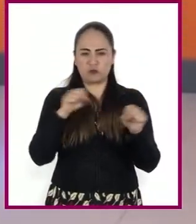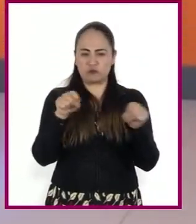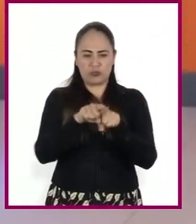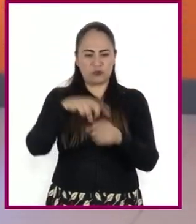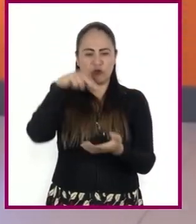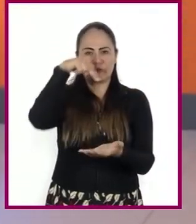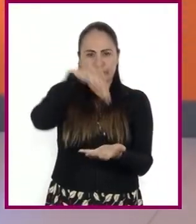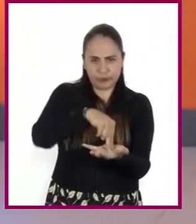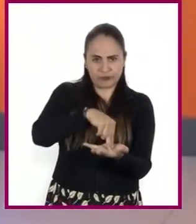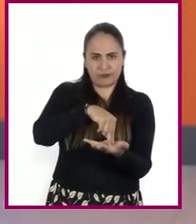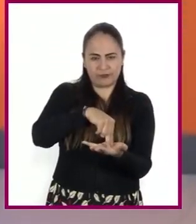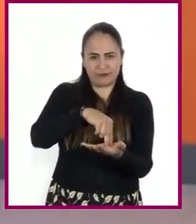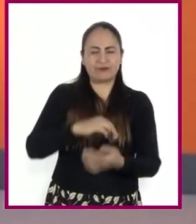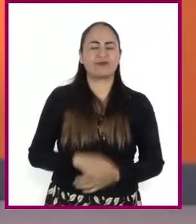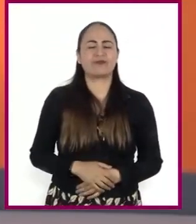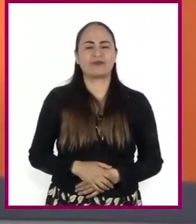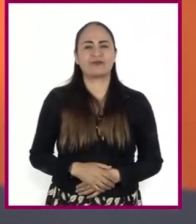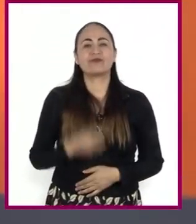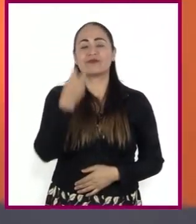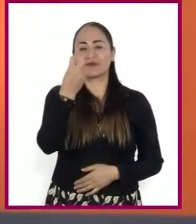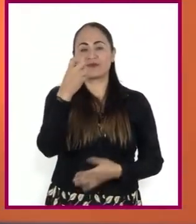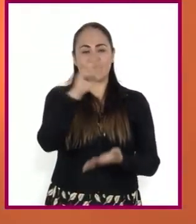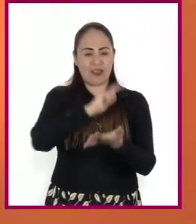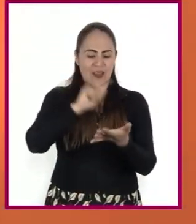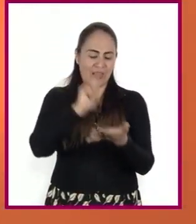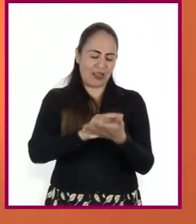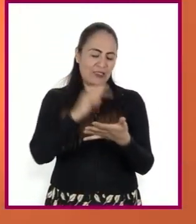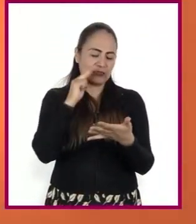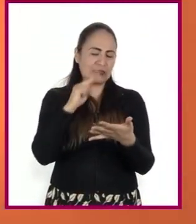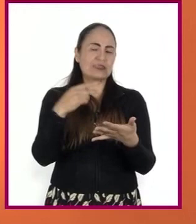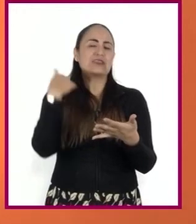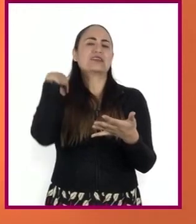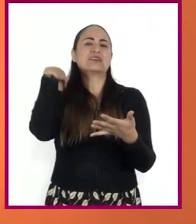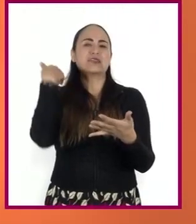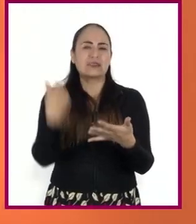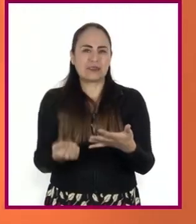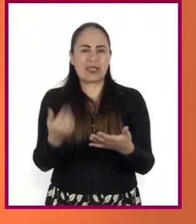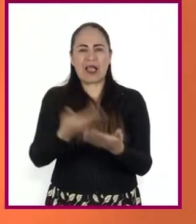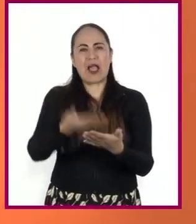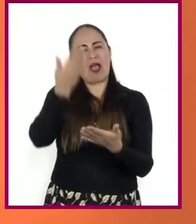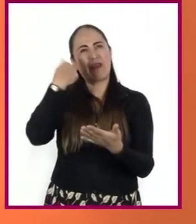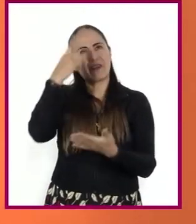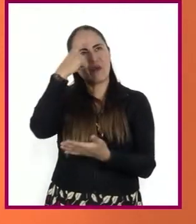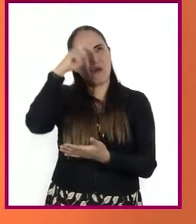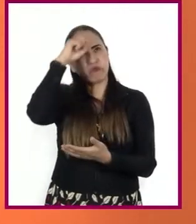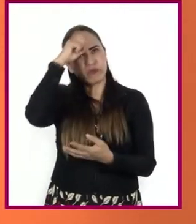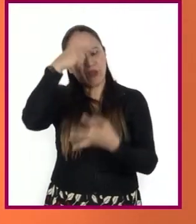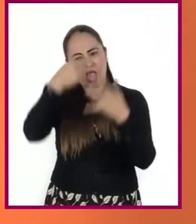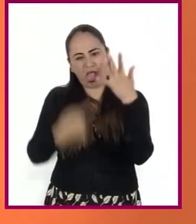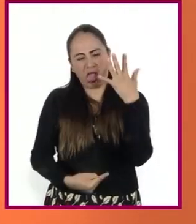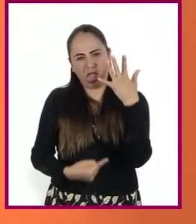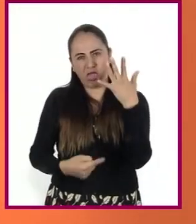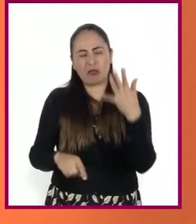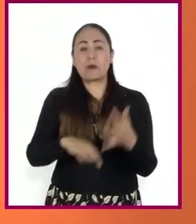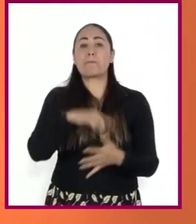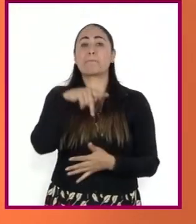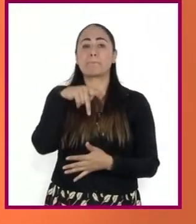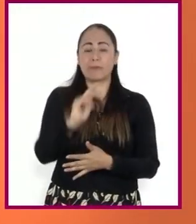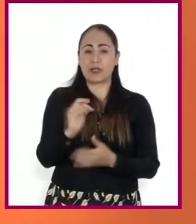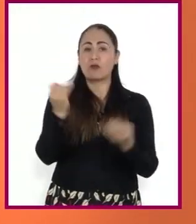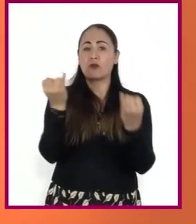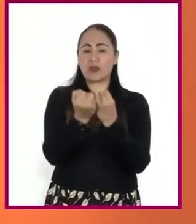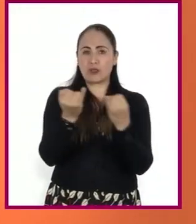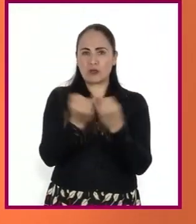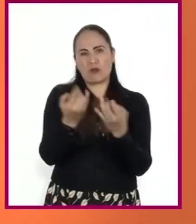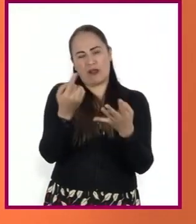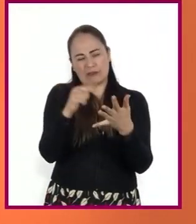es. Esta ley dio sentido a muchas incógnitas que teníamos, aunque debes saber que hubo